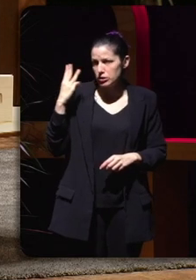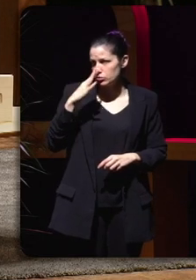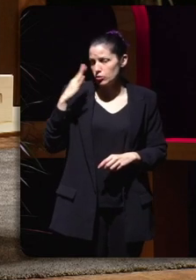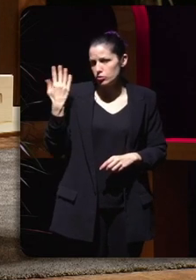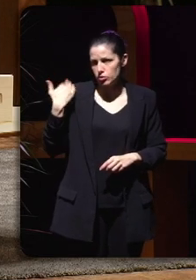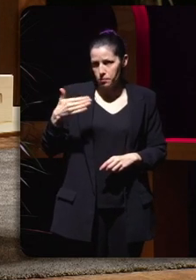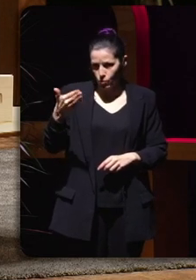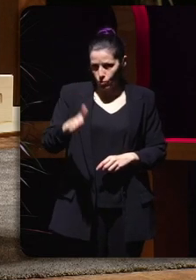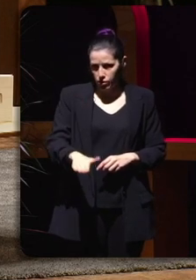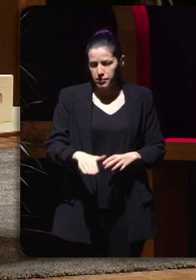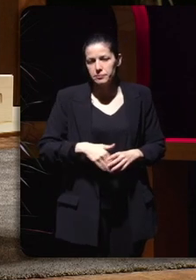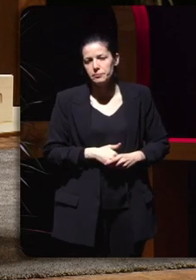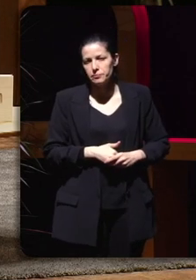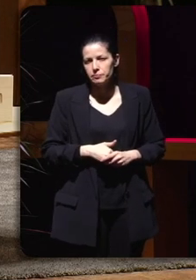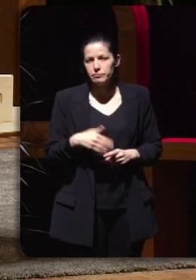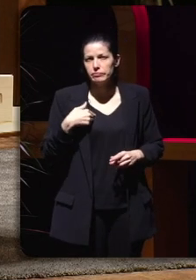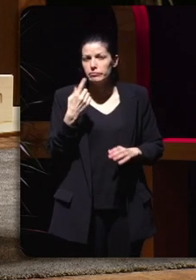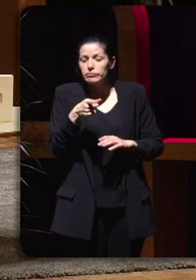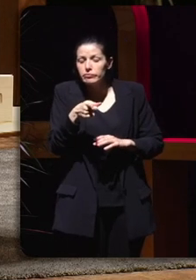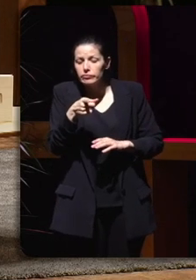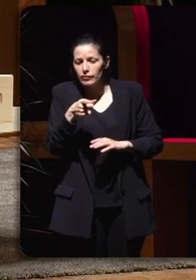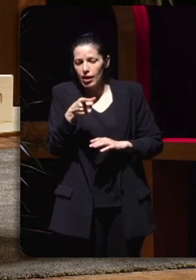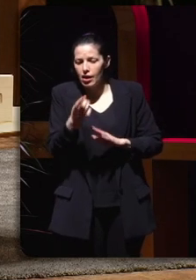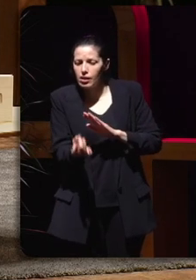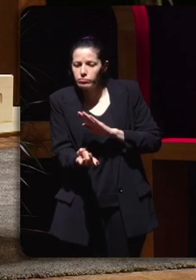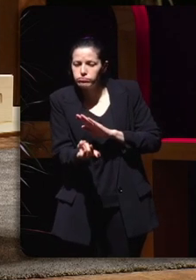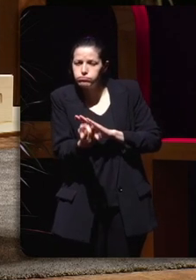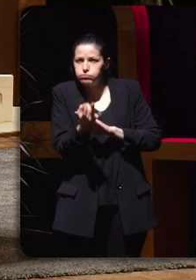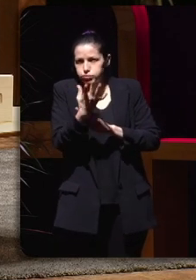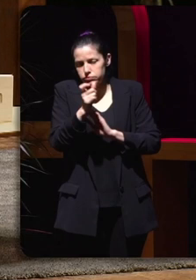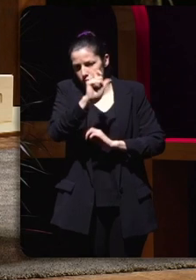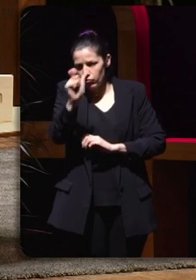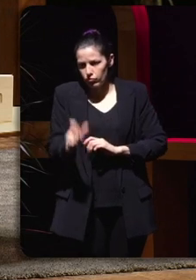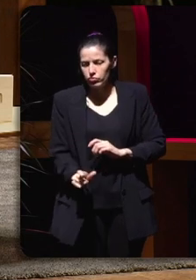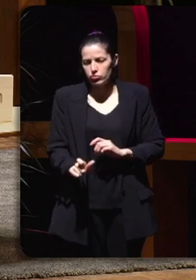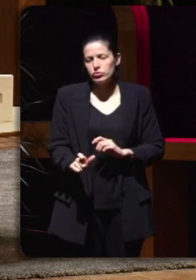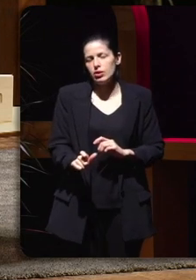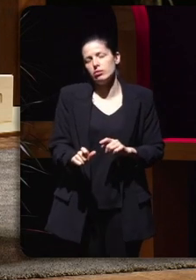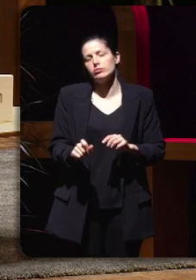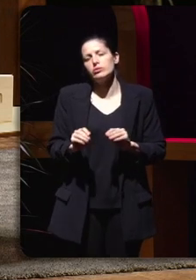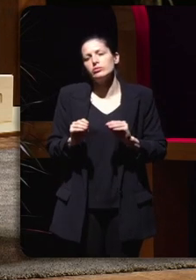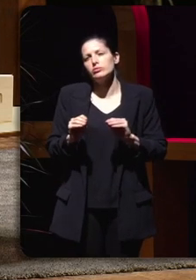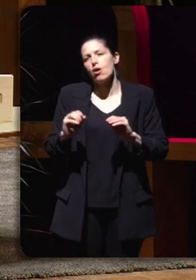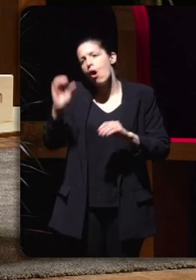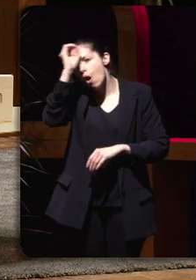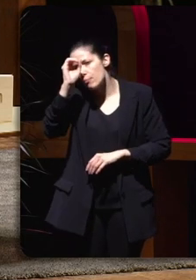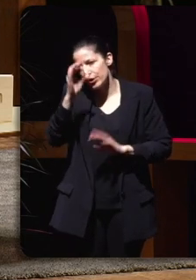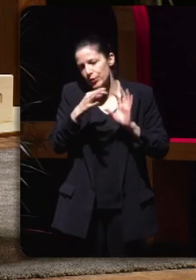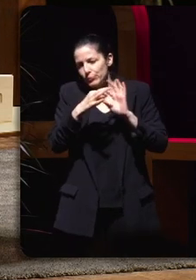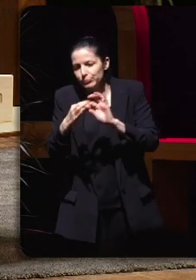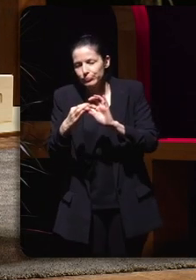fecha ahora mismo fue probablemente el que fundó la crítica de televisión en España o la opinión de televisión